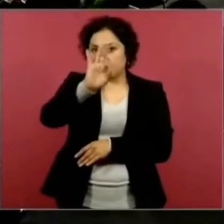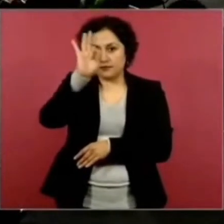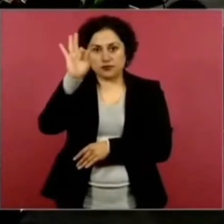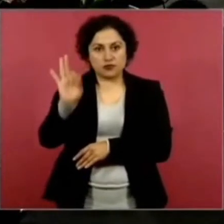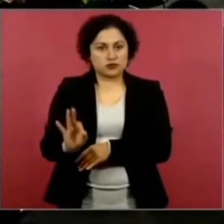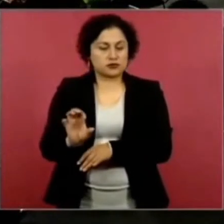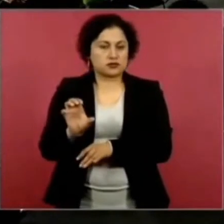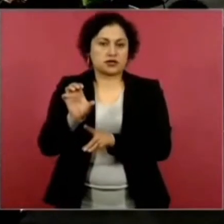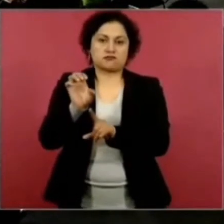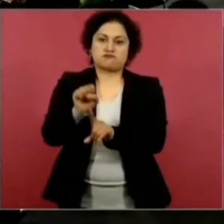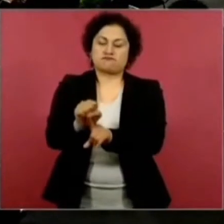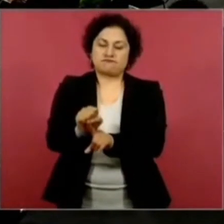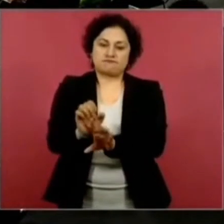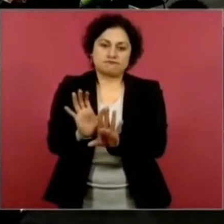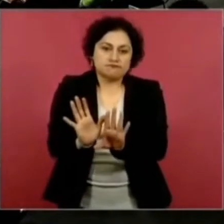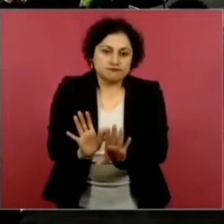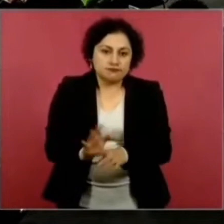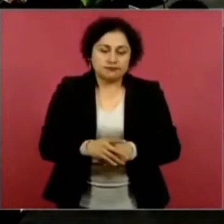mínimo,